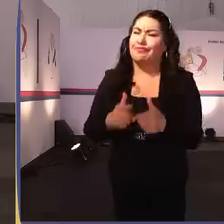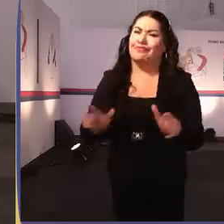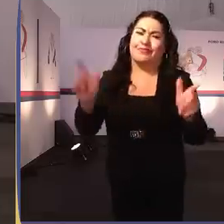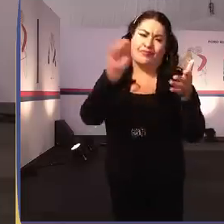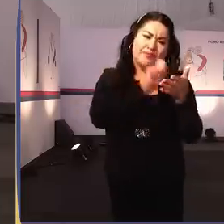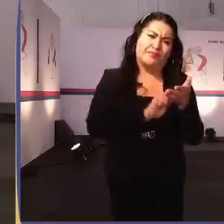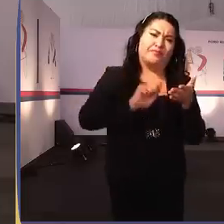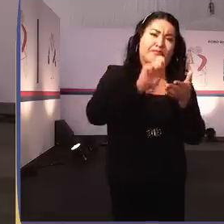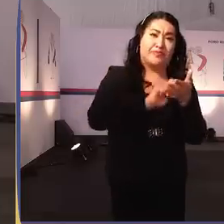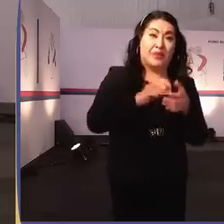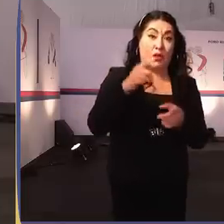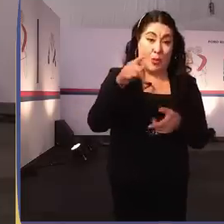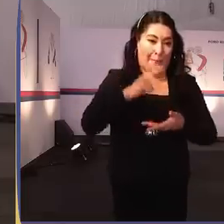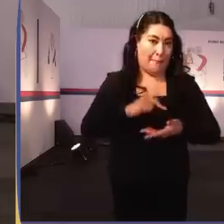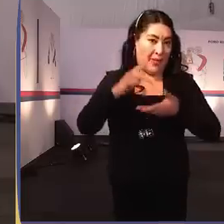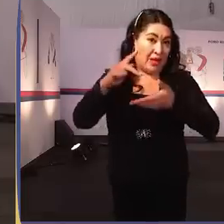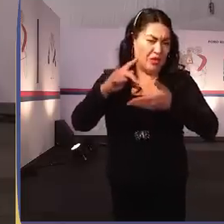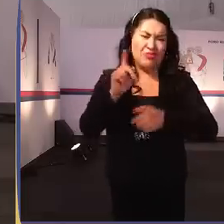es para ganarse el premio Nobel.